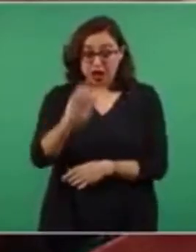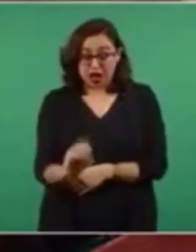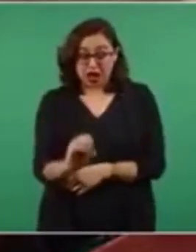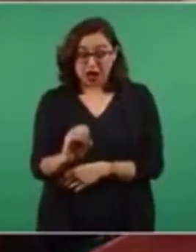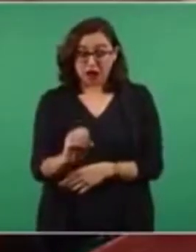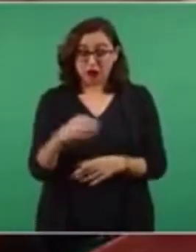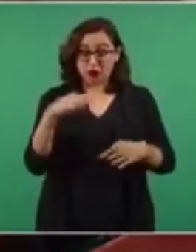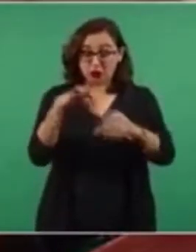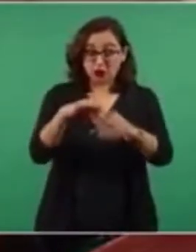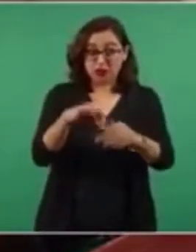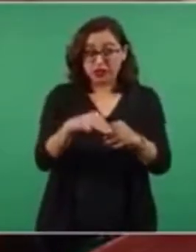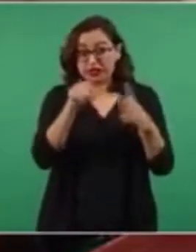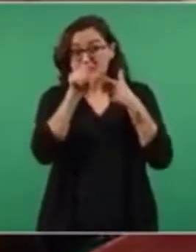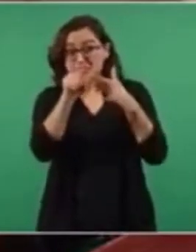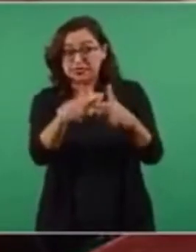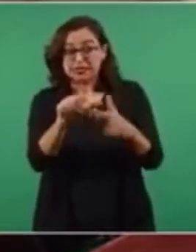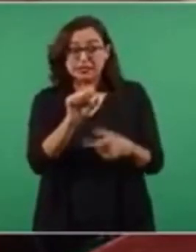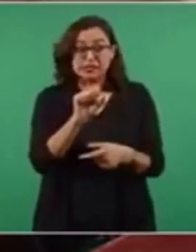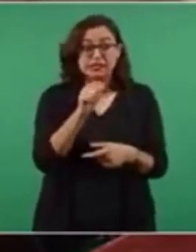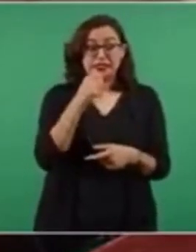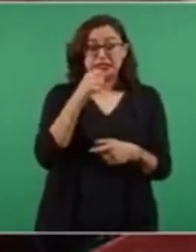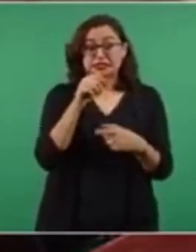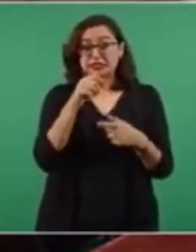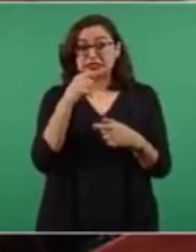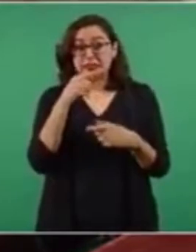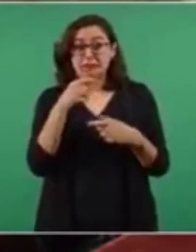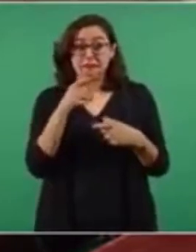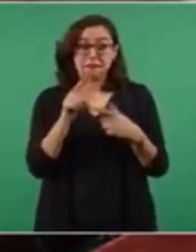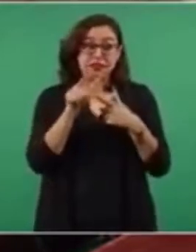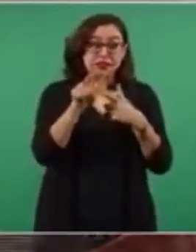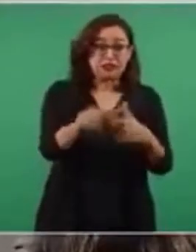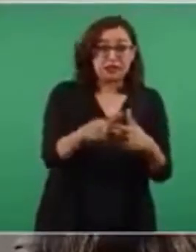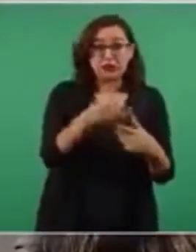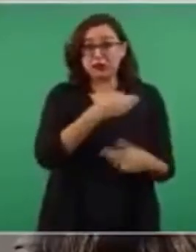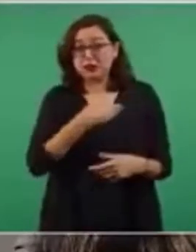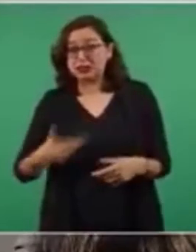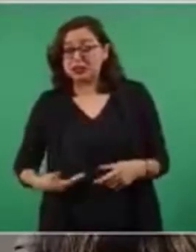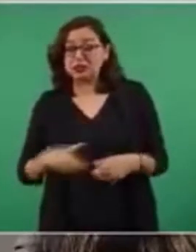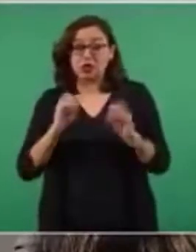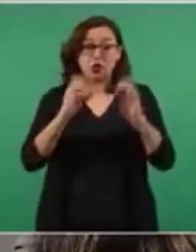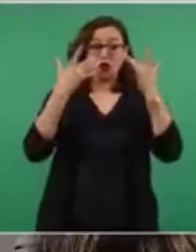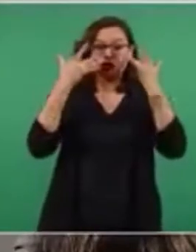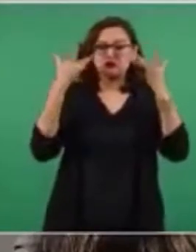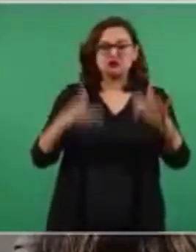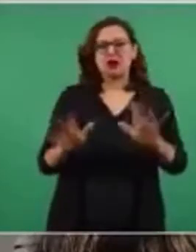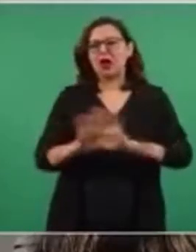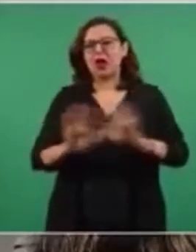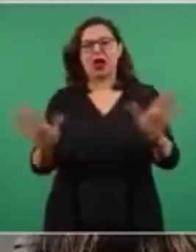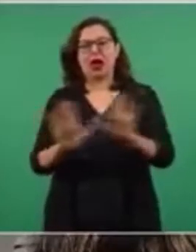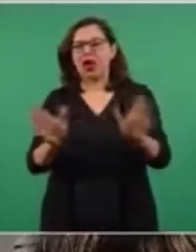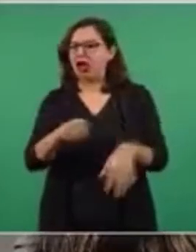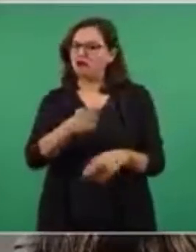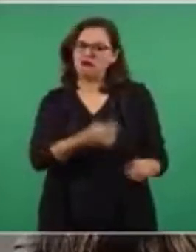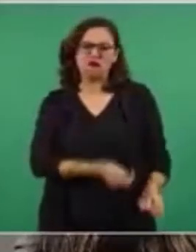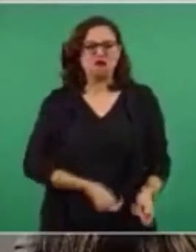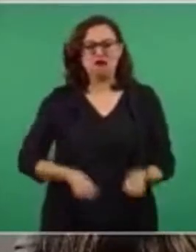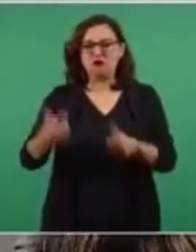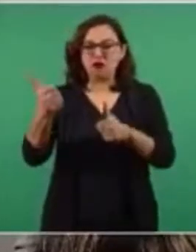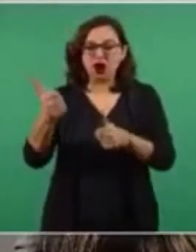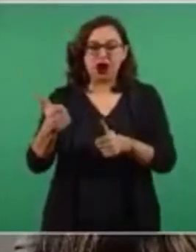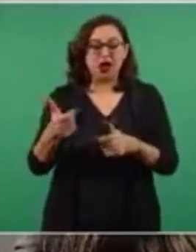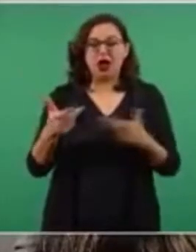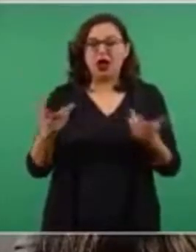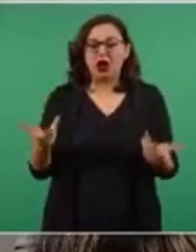mandato ya para López Obrador, porque en este momento te lo podría ganar. Y podrías estarle dando a él un instrumento político